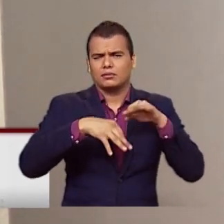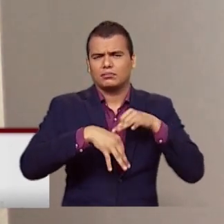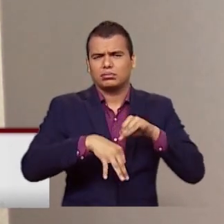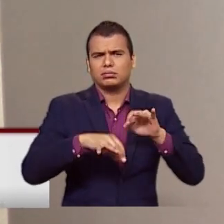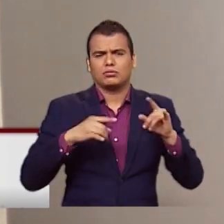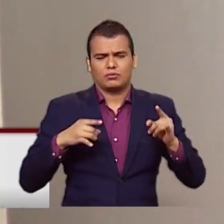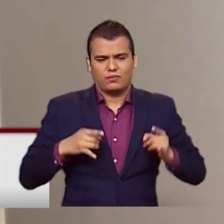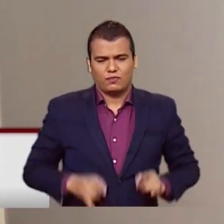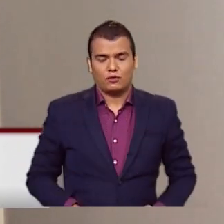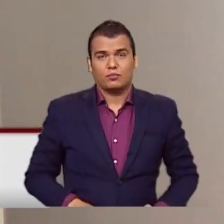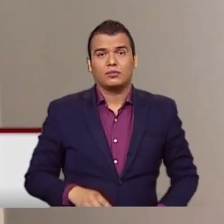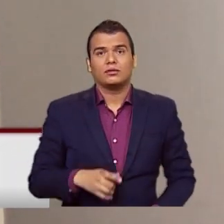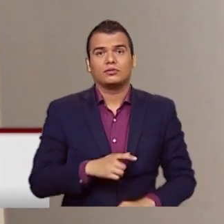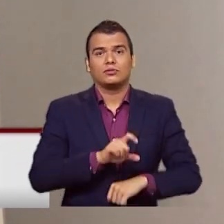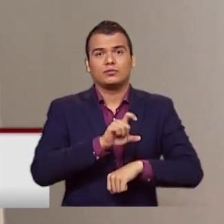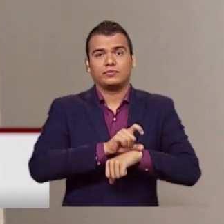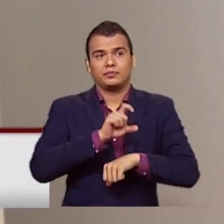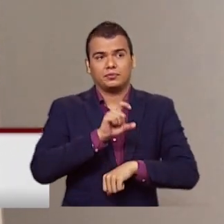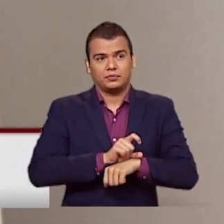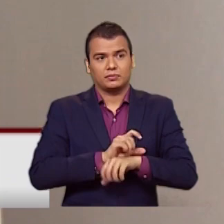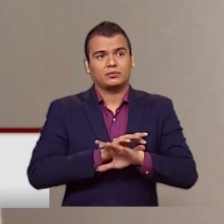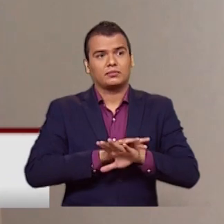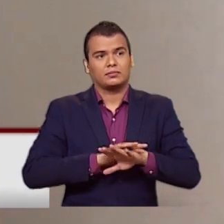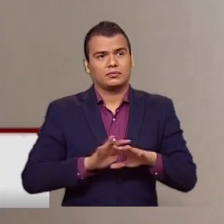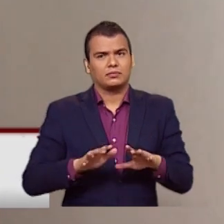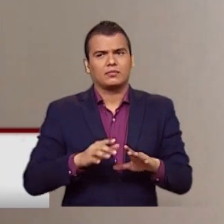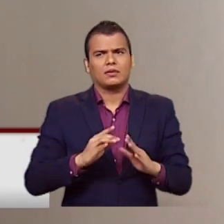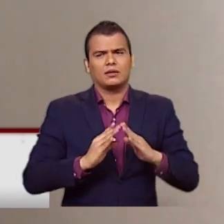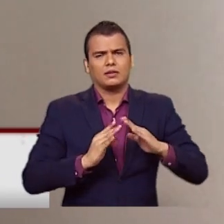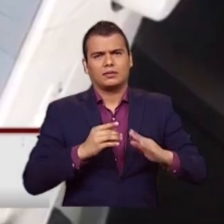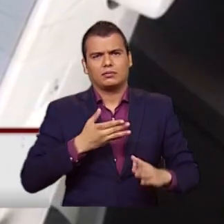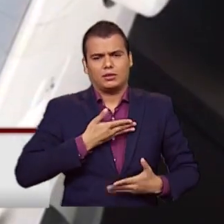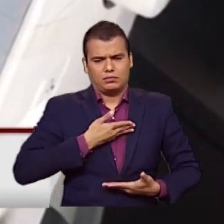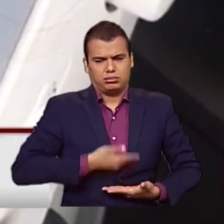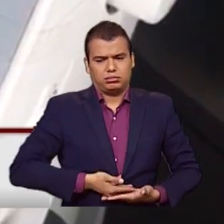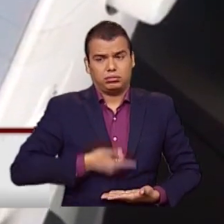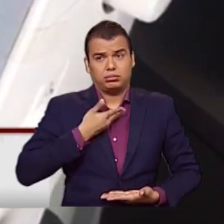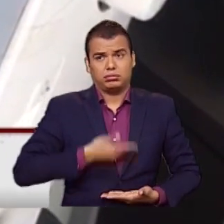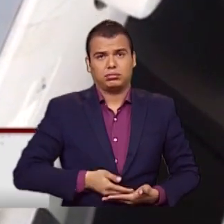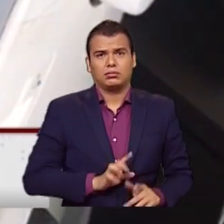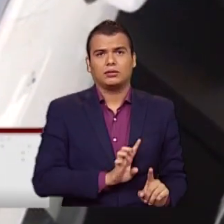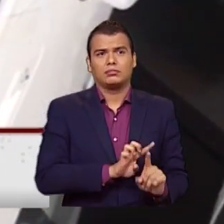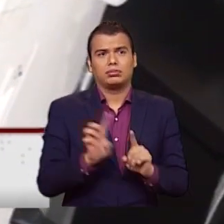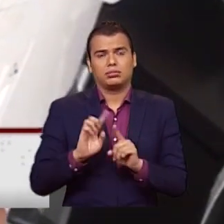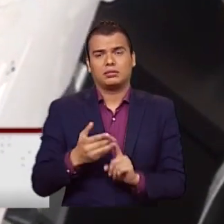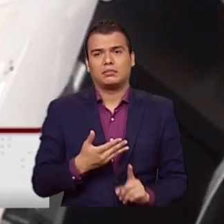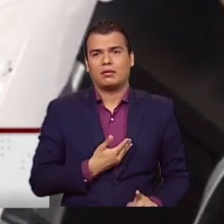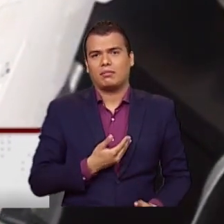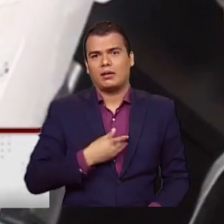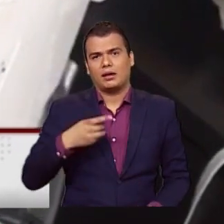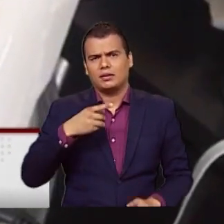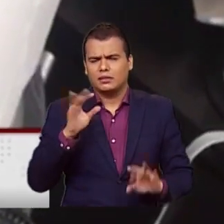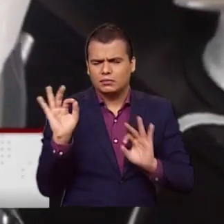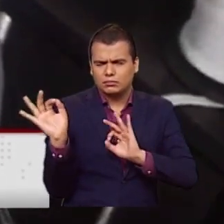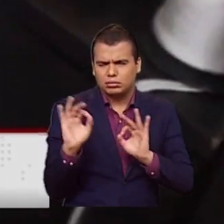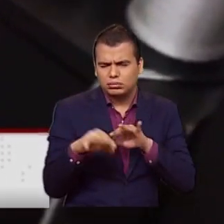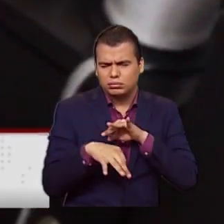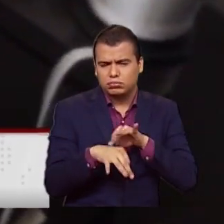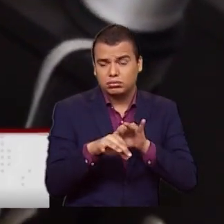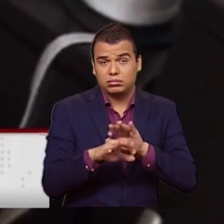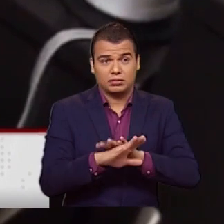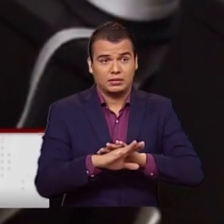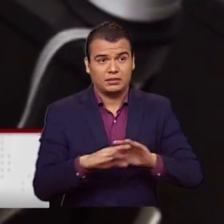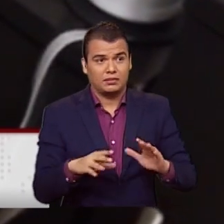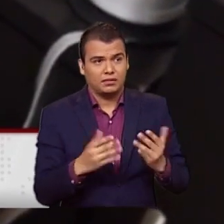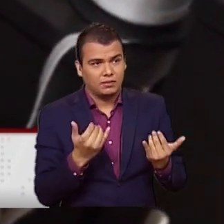de colegio, también tenemos una marca de bordados y estampados, entonces digamos que mi mamá se dedica a toda la parte textil y bueno, ahora que